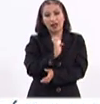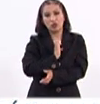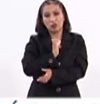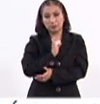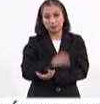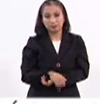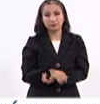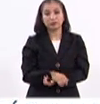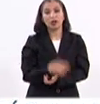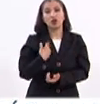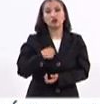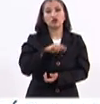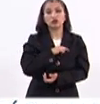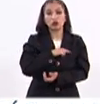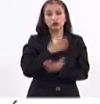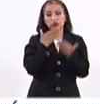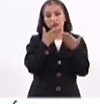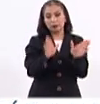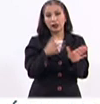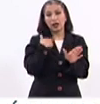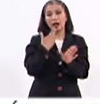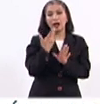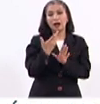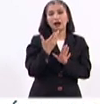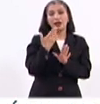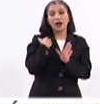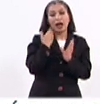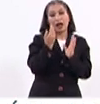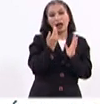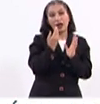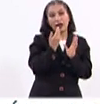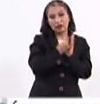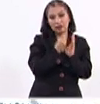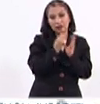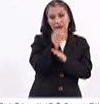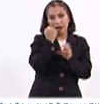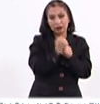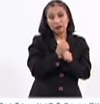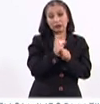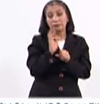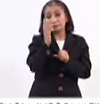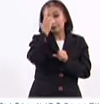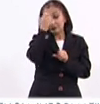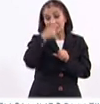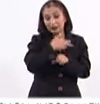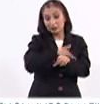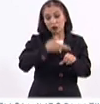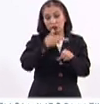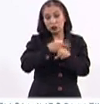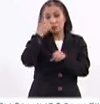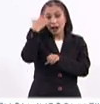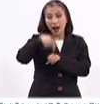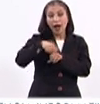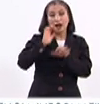deportivo. Nosotros aperturamos cada ciclo escolar y bueno, recordar que en este proceso participan más